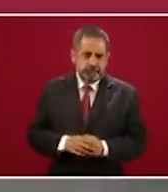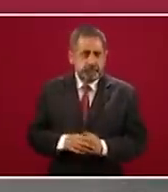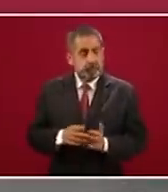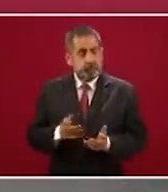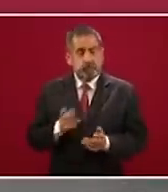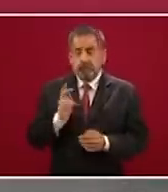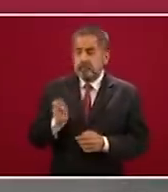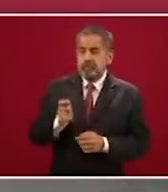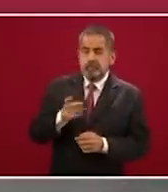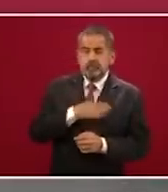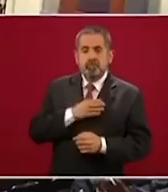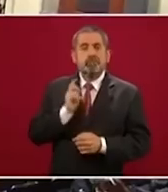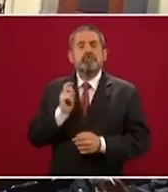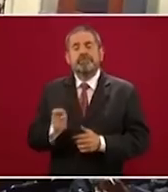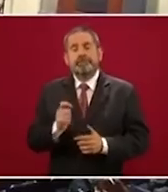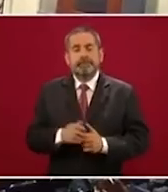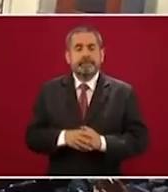bueno,